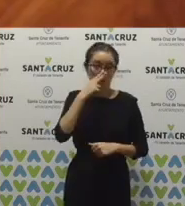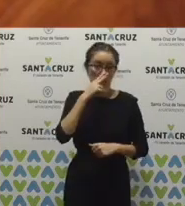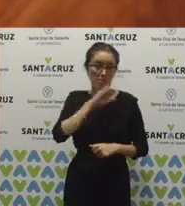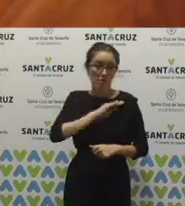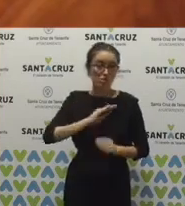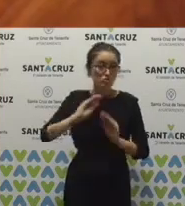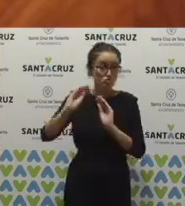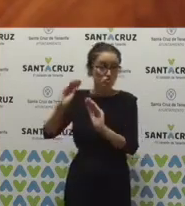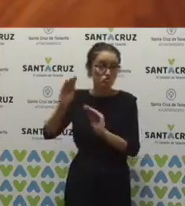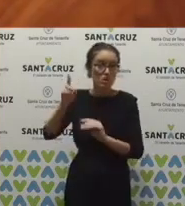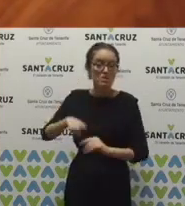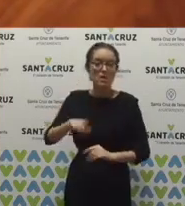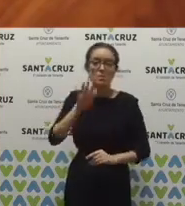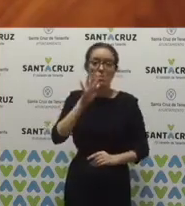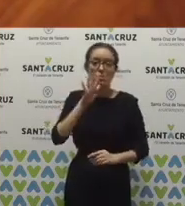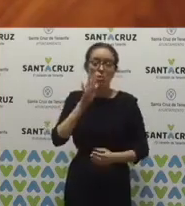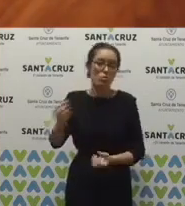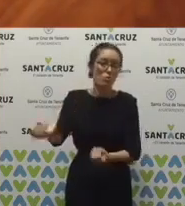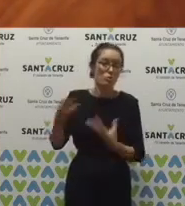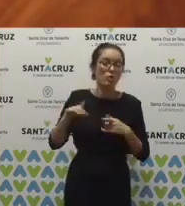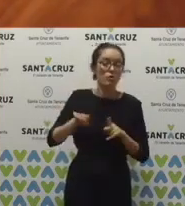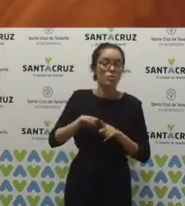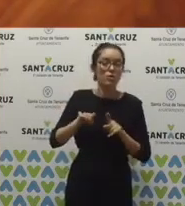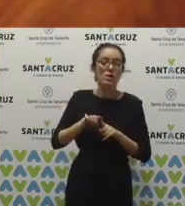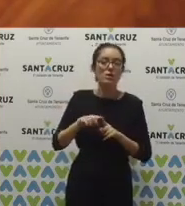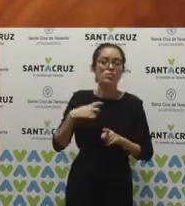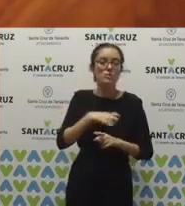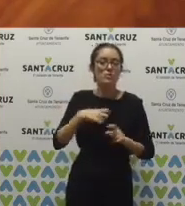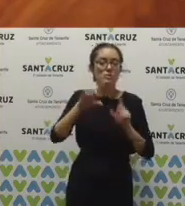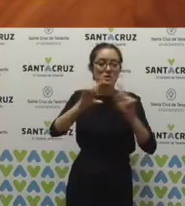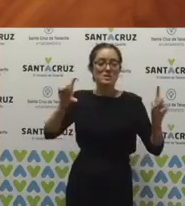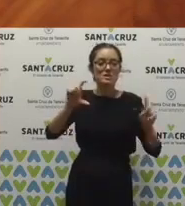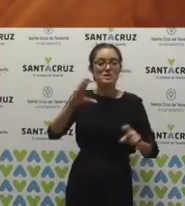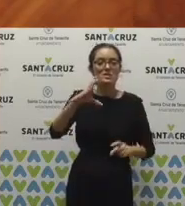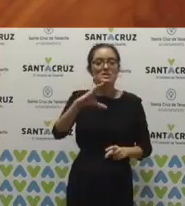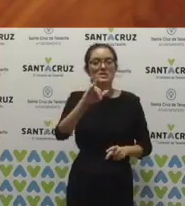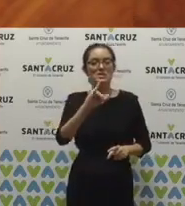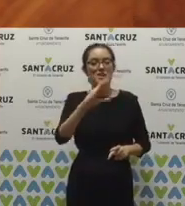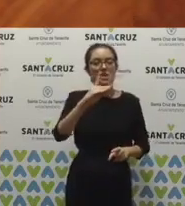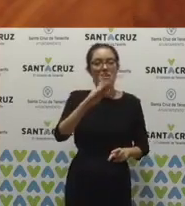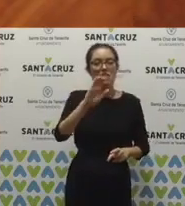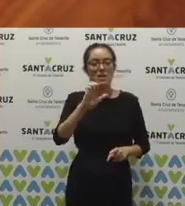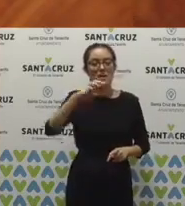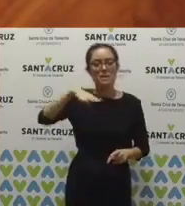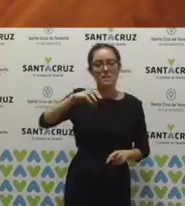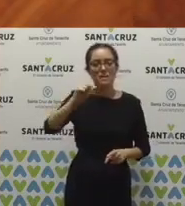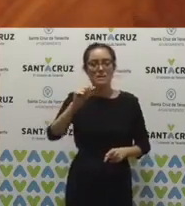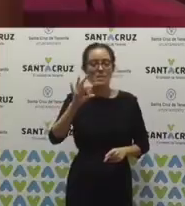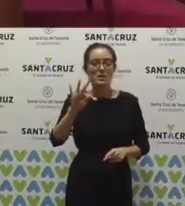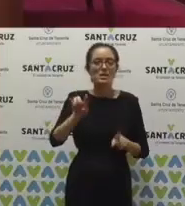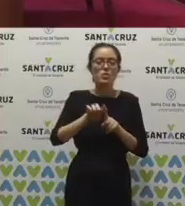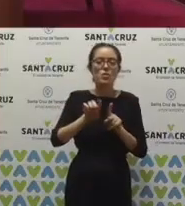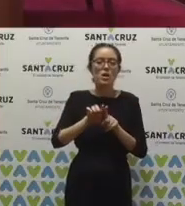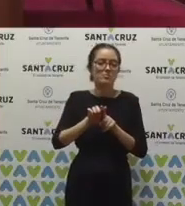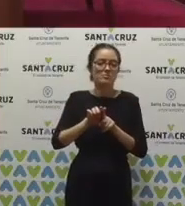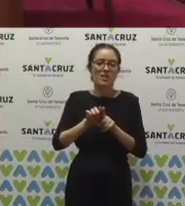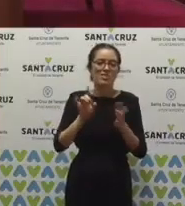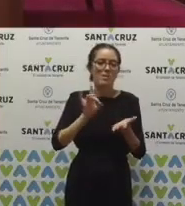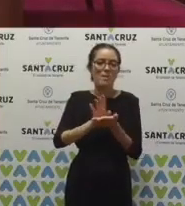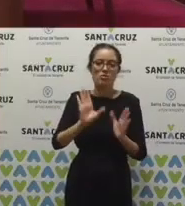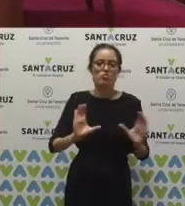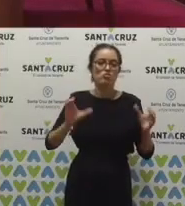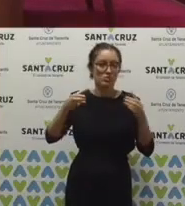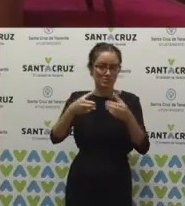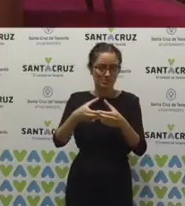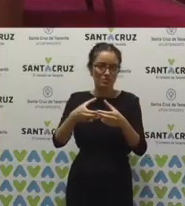le dio a cabo recibir un comunicado del comité de empresa del cidemat porque se comunica que se inicia un procedimiento de despido colectivo luego alguien